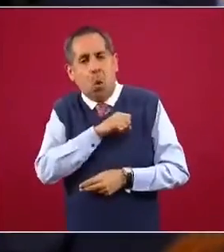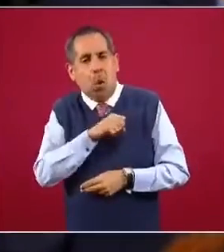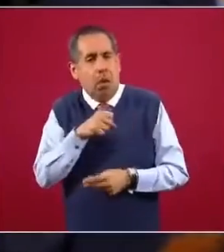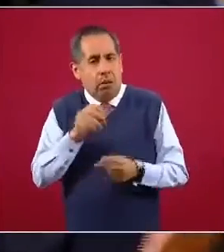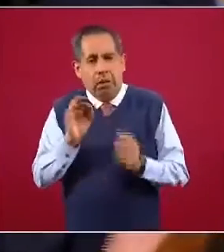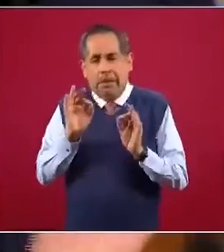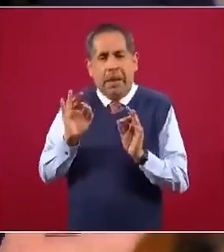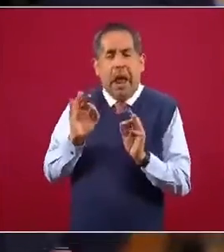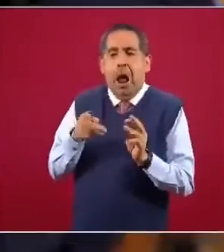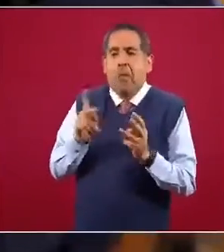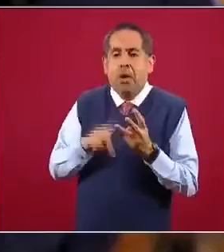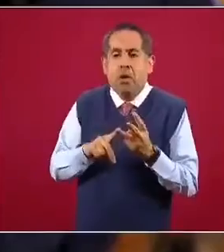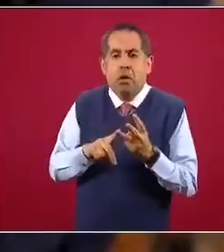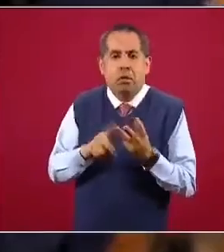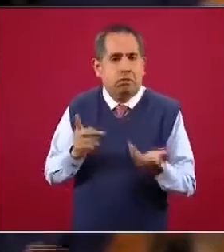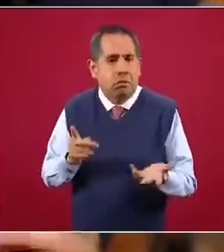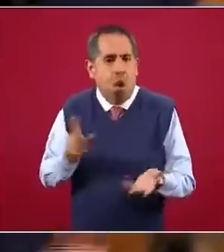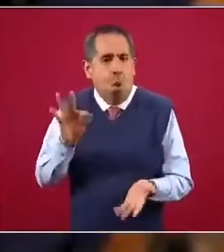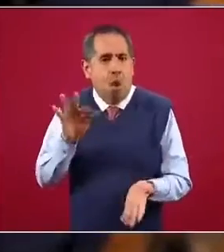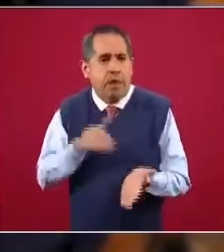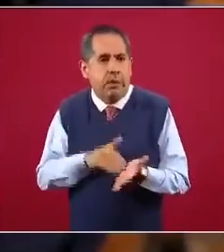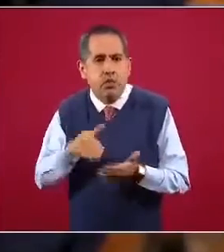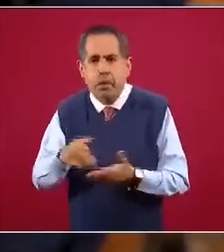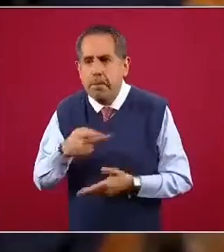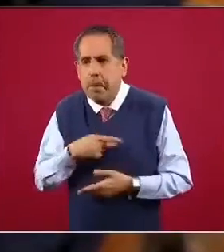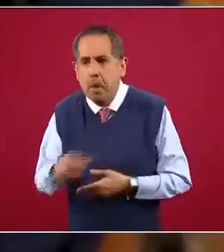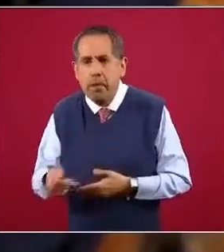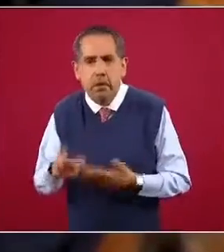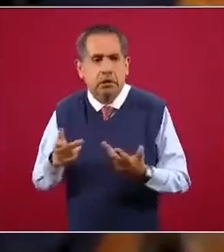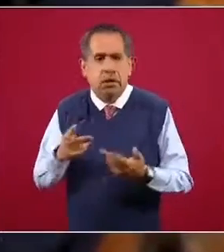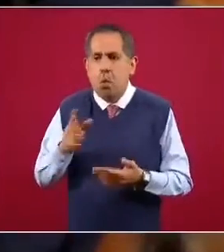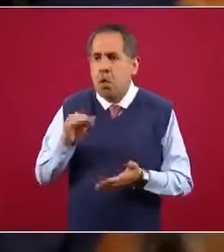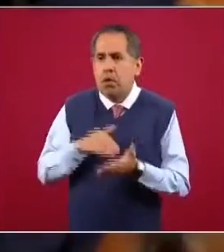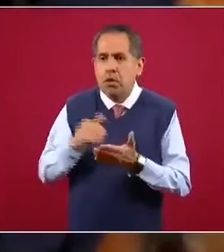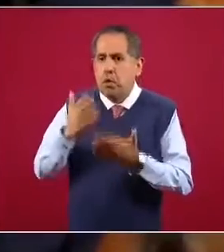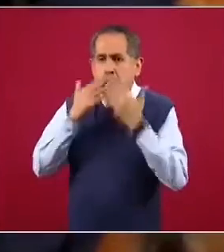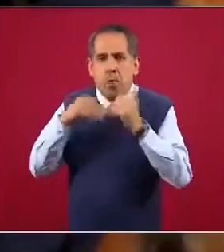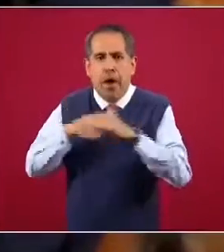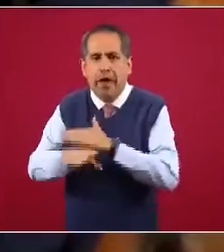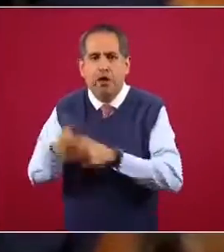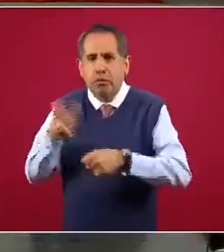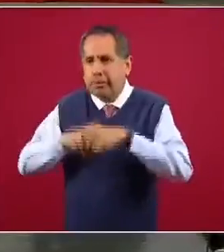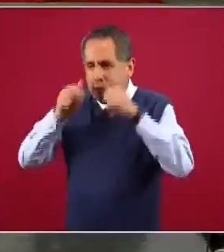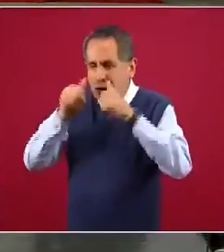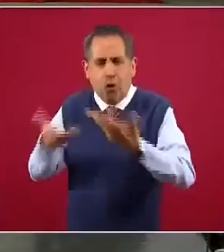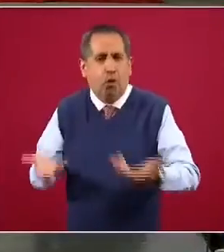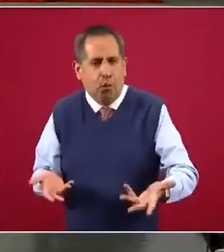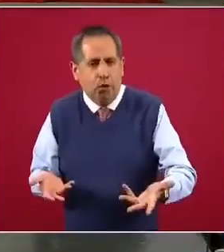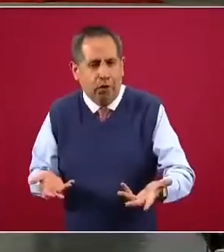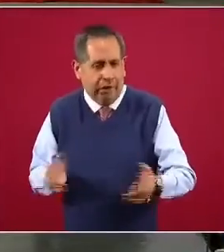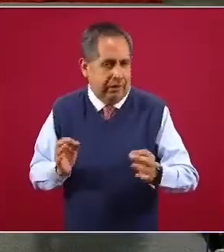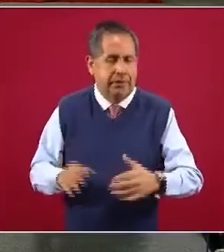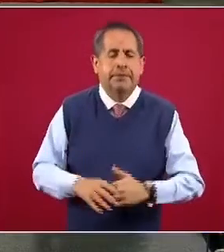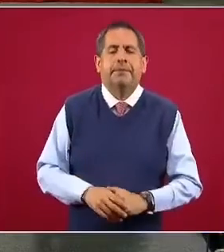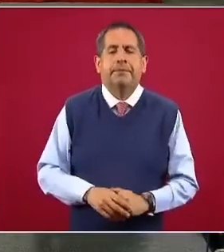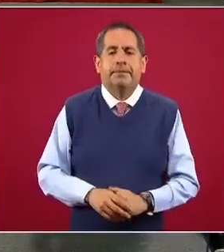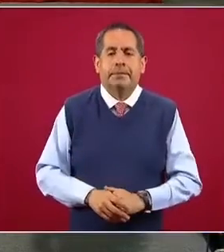tenemos 40 millones de pobres, 40 millones que no tienen acceso a la salud. Gracias. Doctor,